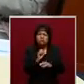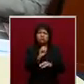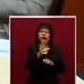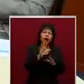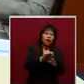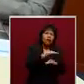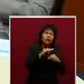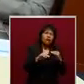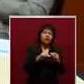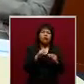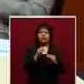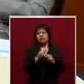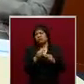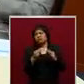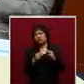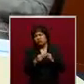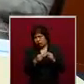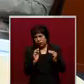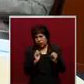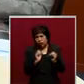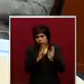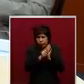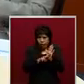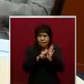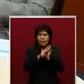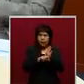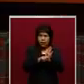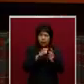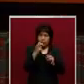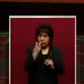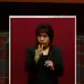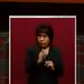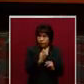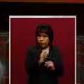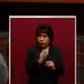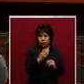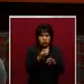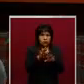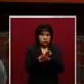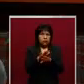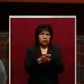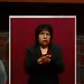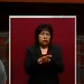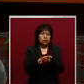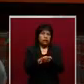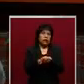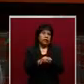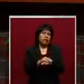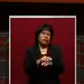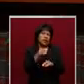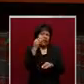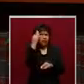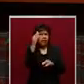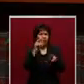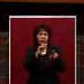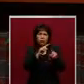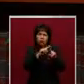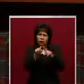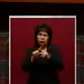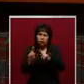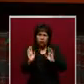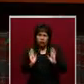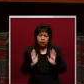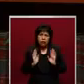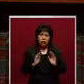materiales. Hacerle llegar los videos, los materiales. Por lo tanto, cambia el ritmo de trabajo. Claro. En esta